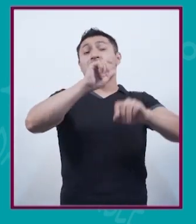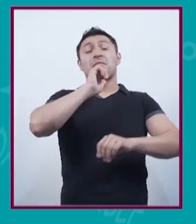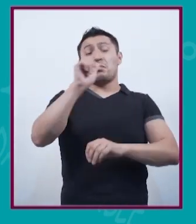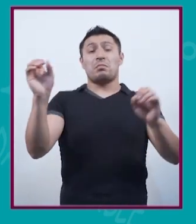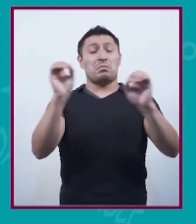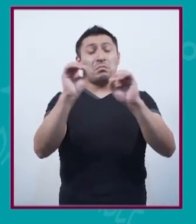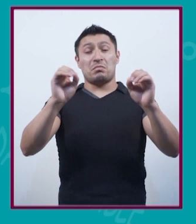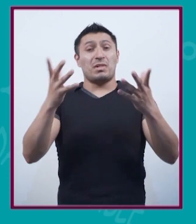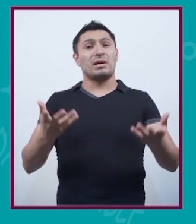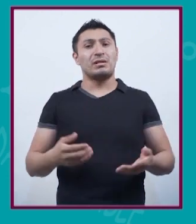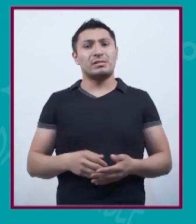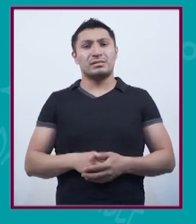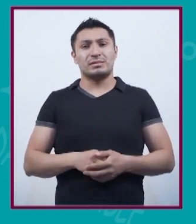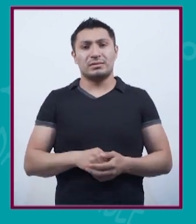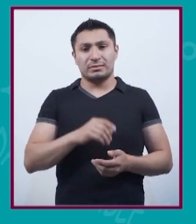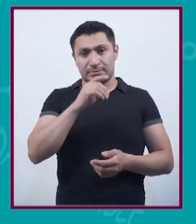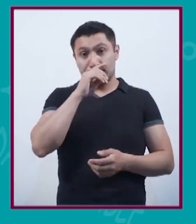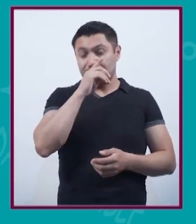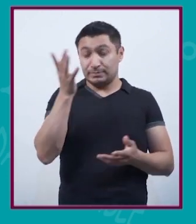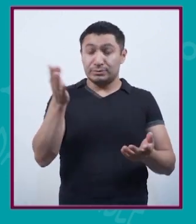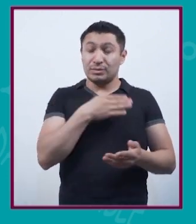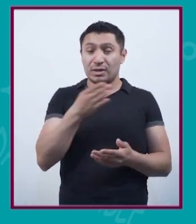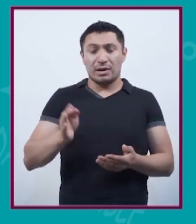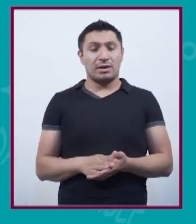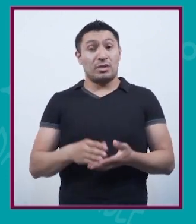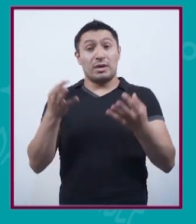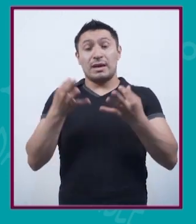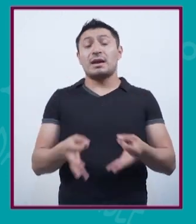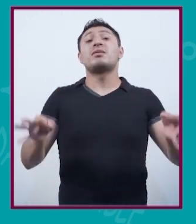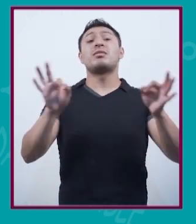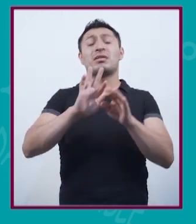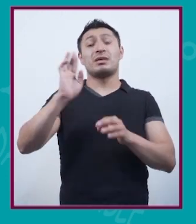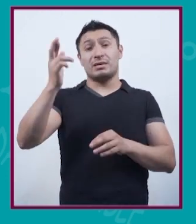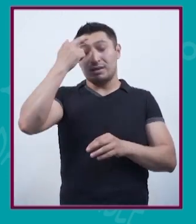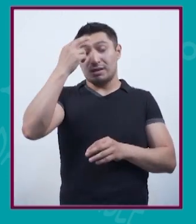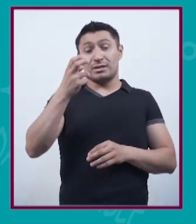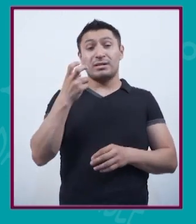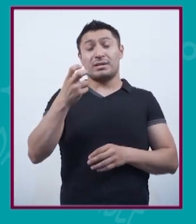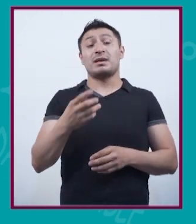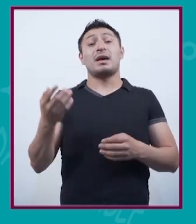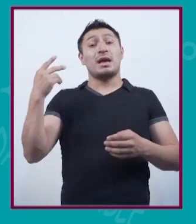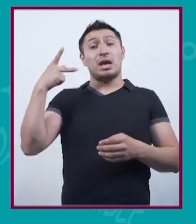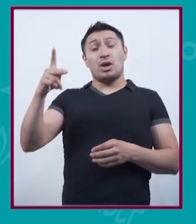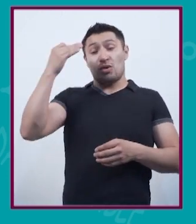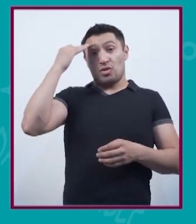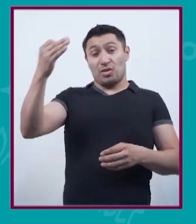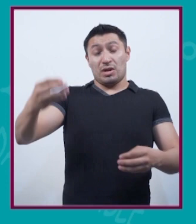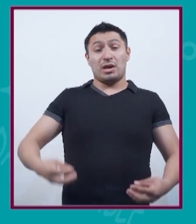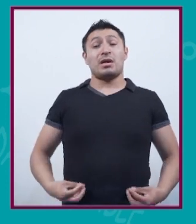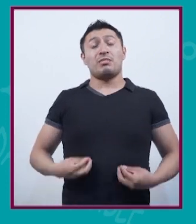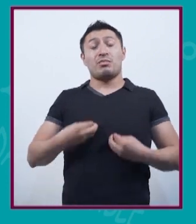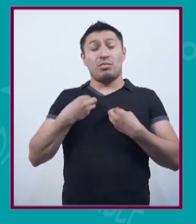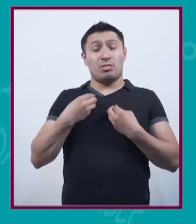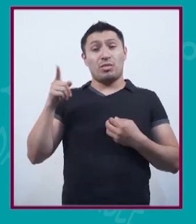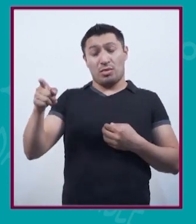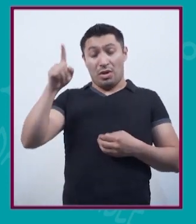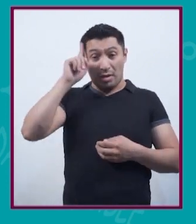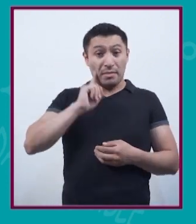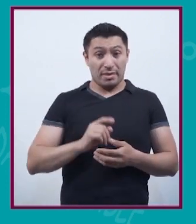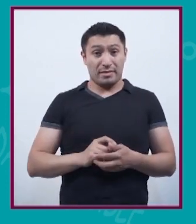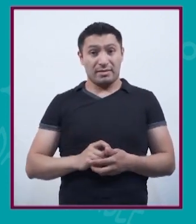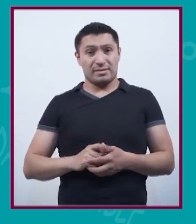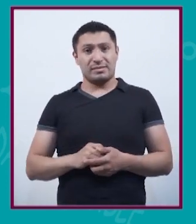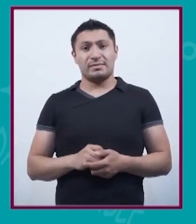como escritora y docente, siendo muy joven y sin tener aún un libro publicado propiamente dicho? Bueno,